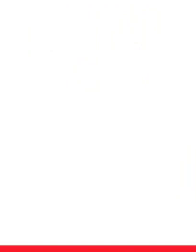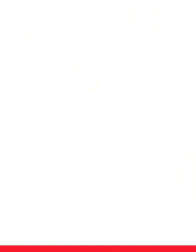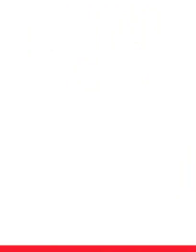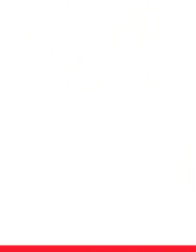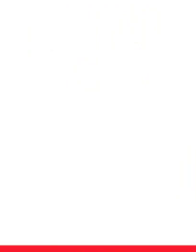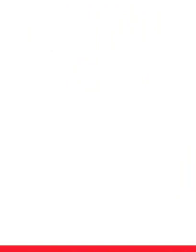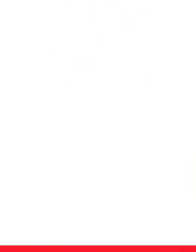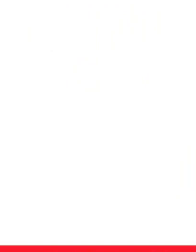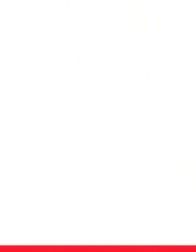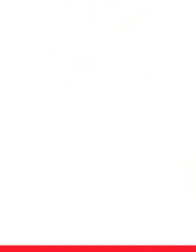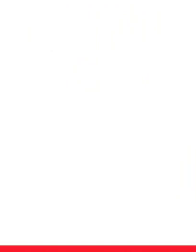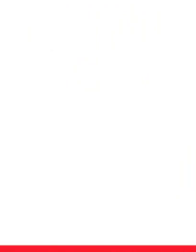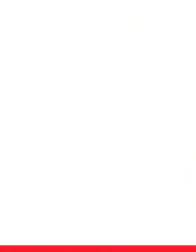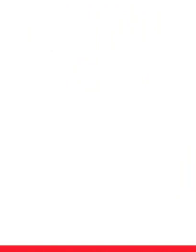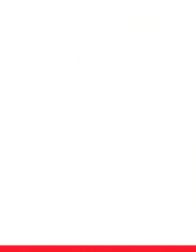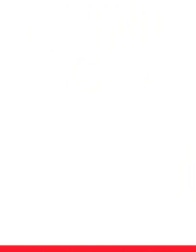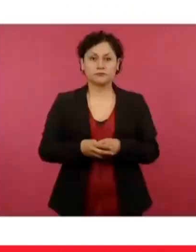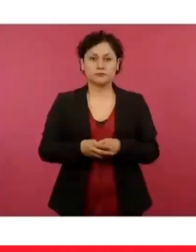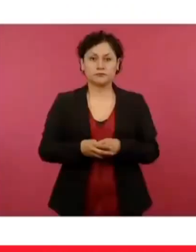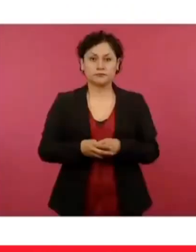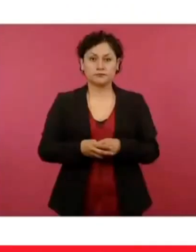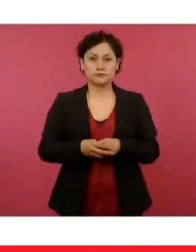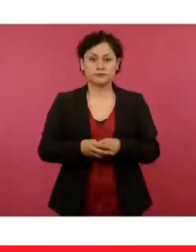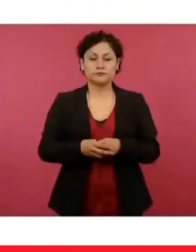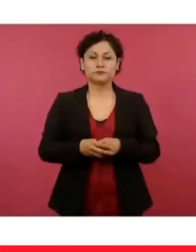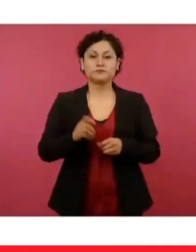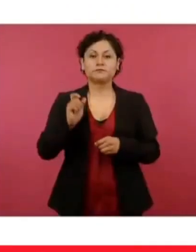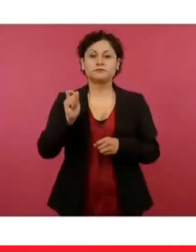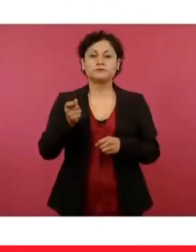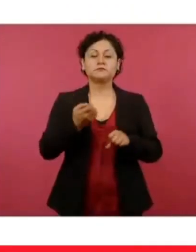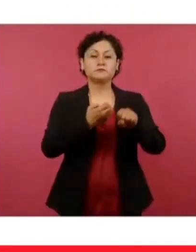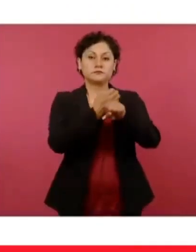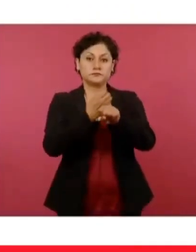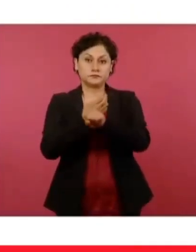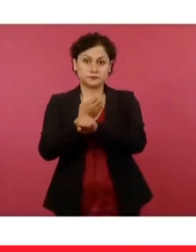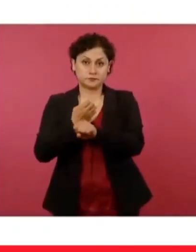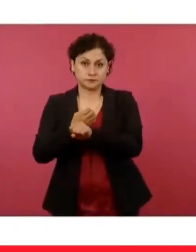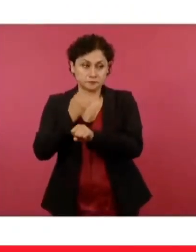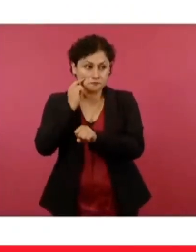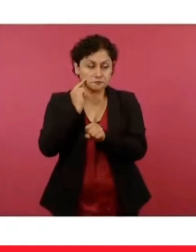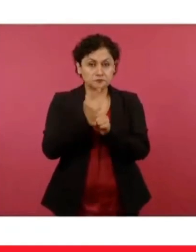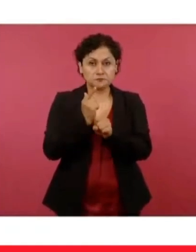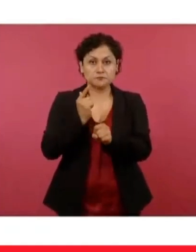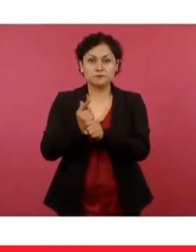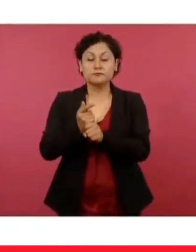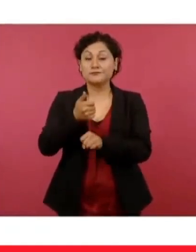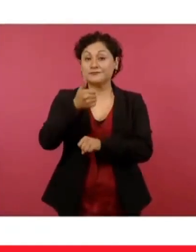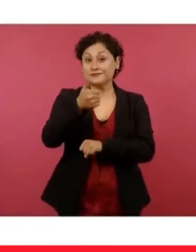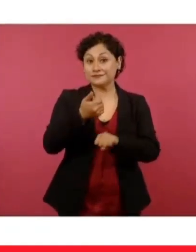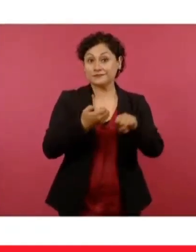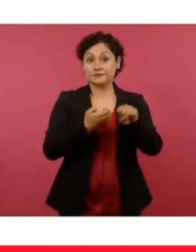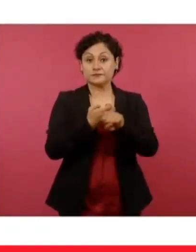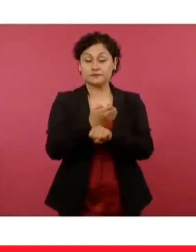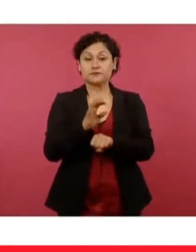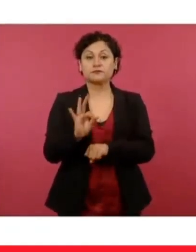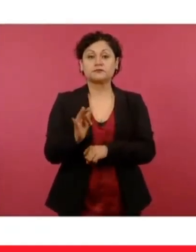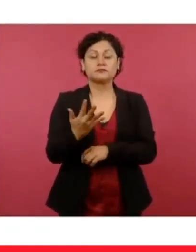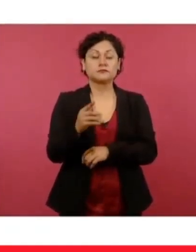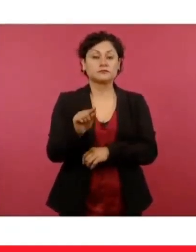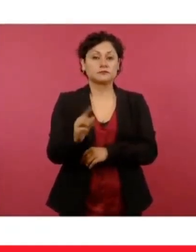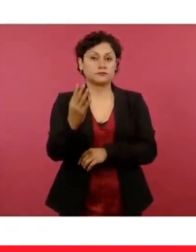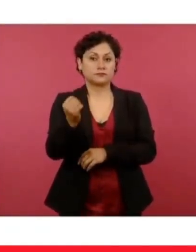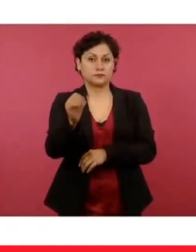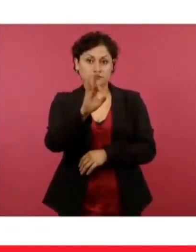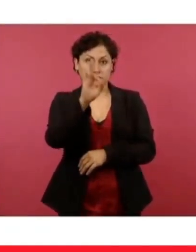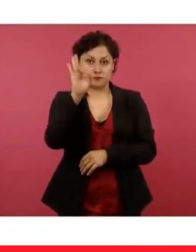caso de homicidio doloso por Estados seis entidades concentran el 45.9 por de